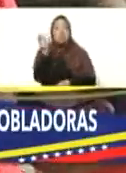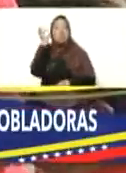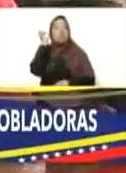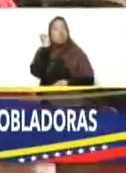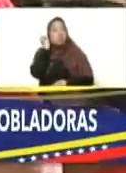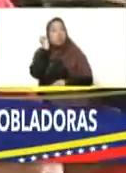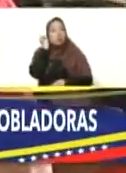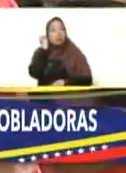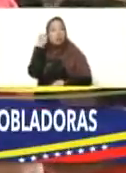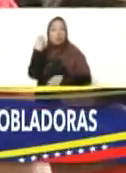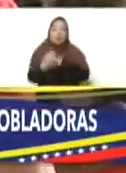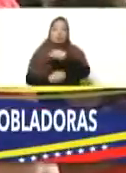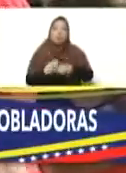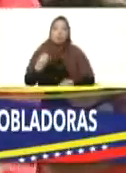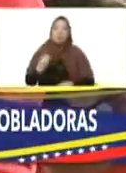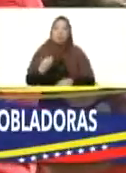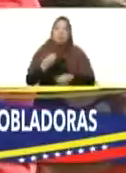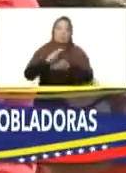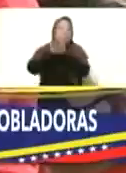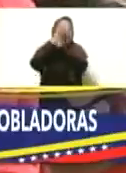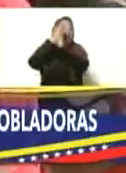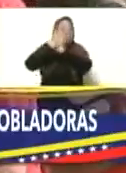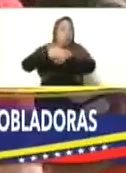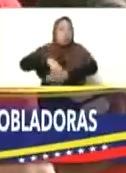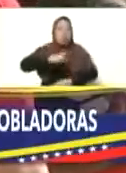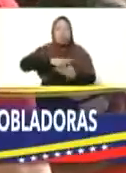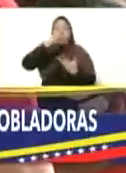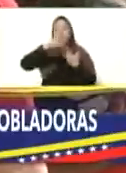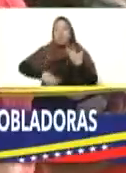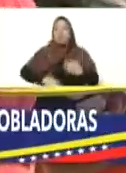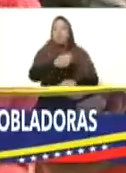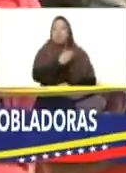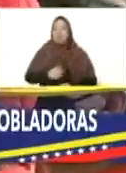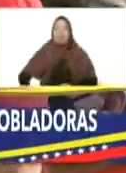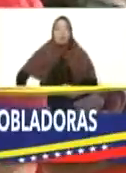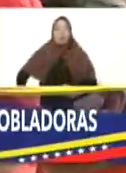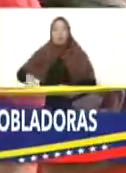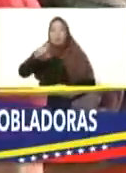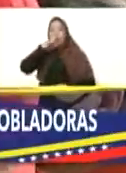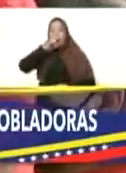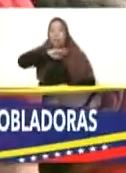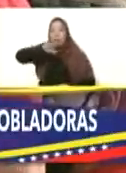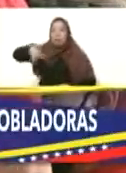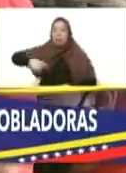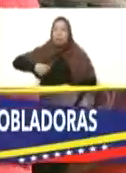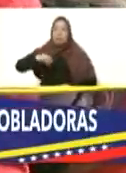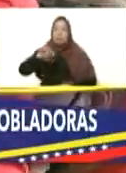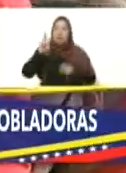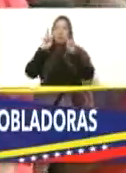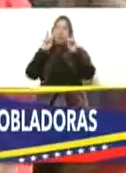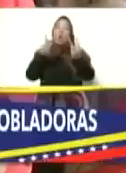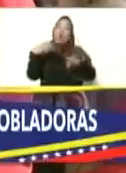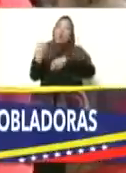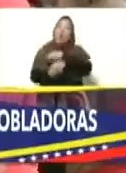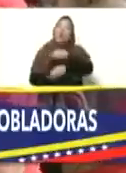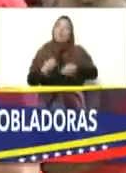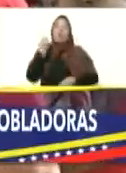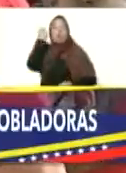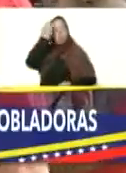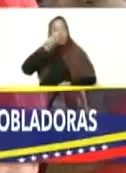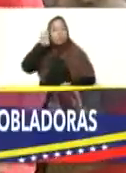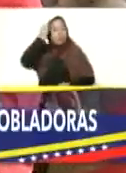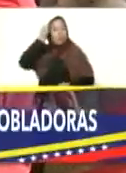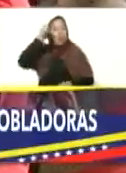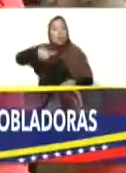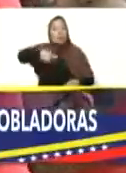a eso se va a acabar eso se lo planteó yo el presidente maduro y nosotros tenemos que ver como concientizamos esa